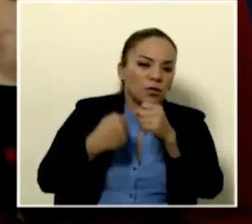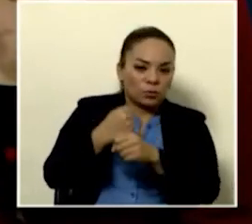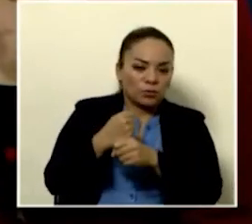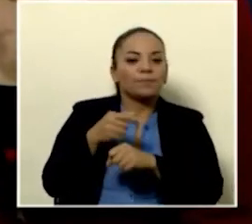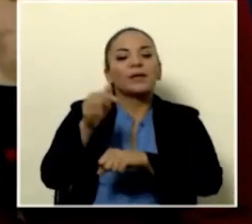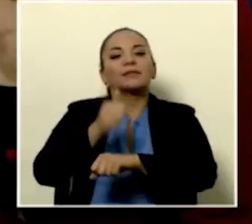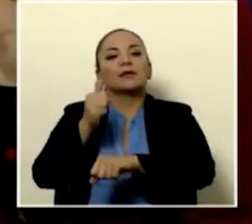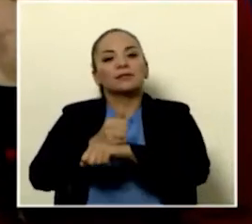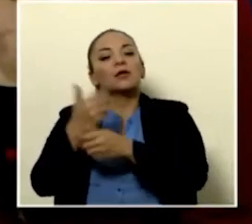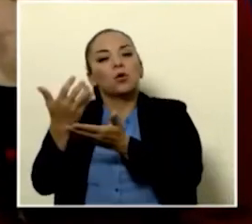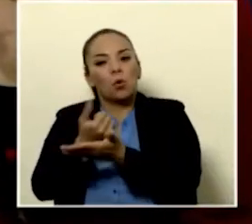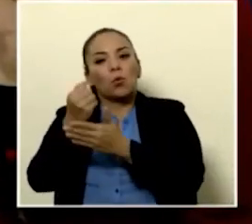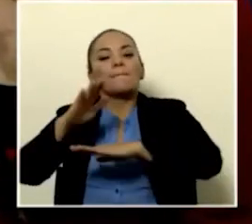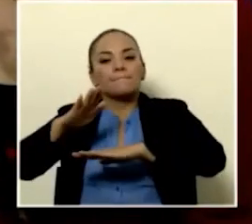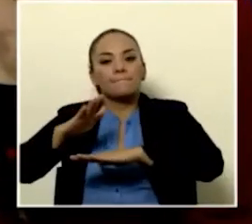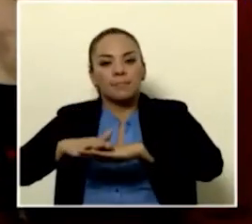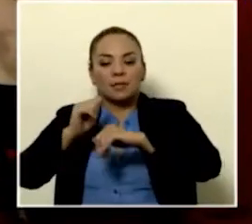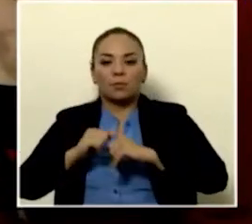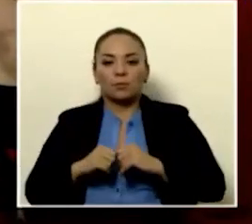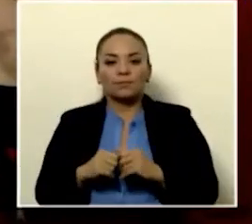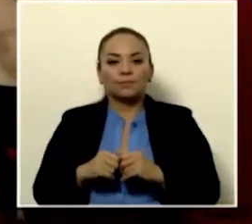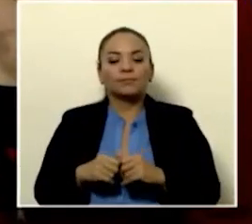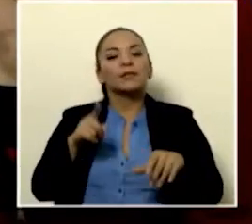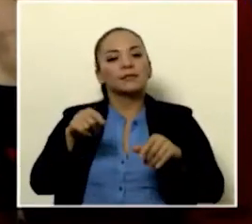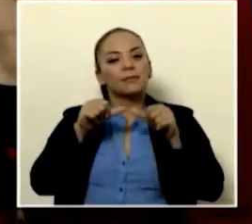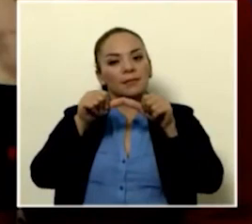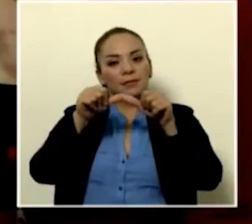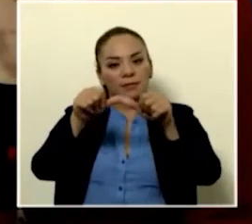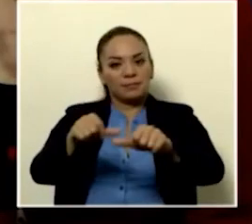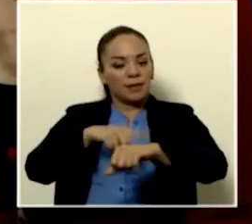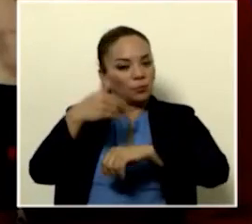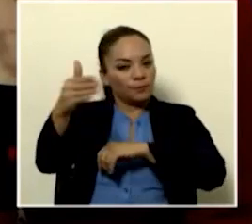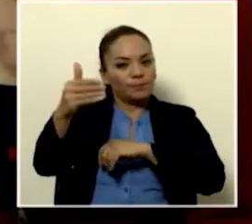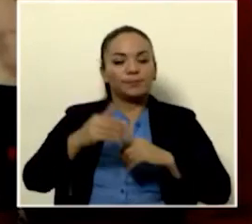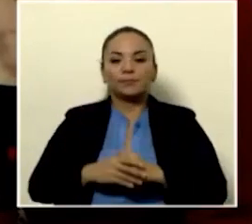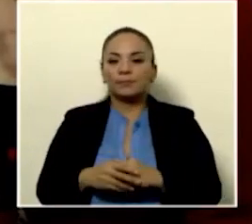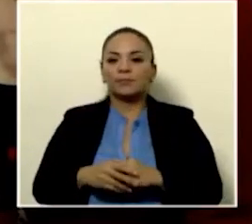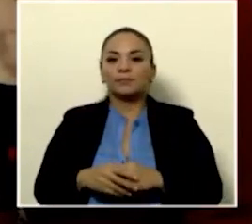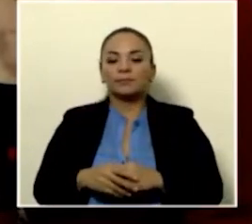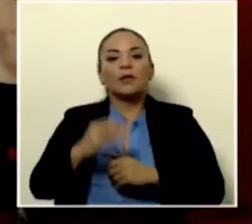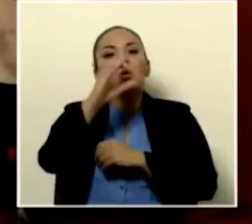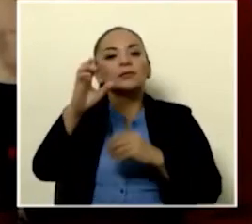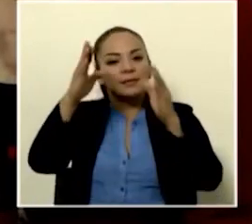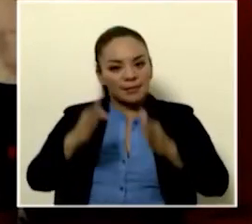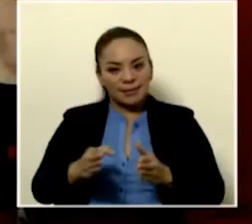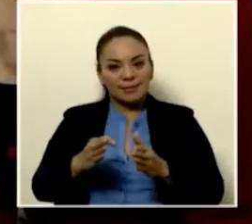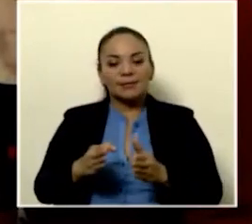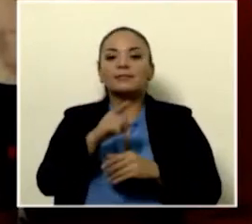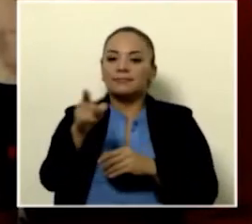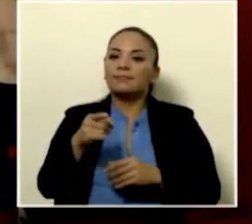y establecer un cobro mínimo que sería el que se mantendría a lo largo del tiempo. En este sentido, los costarricenses van a